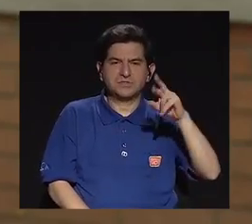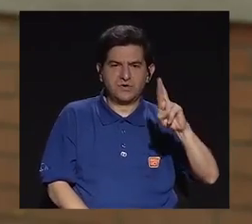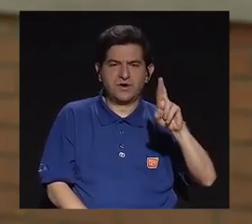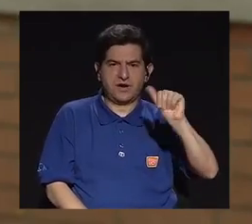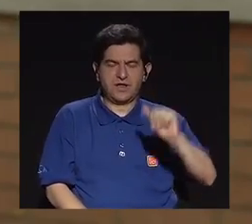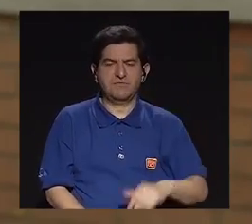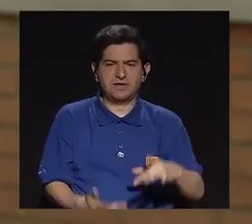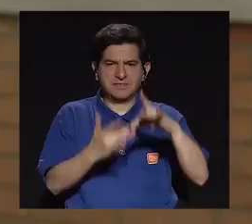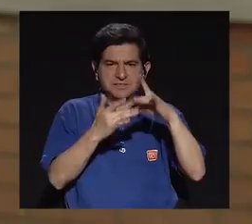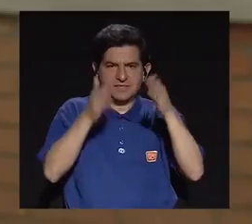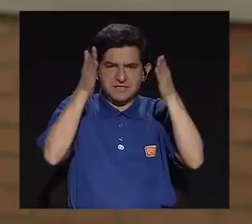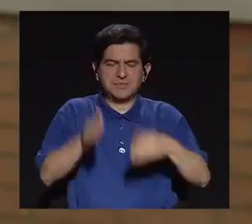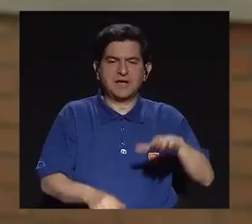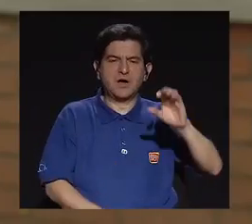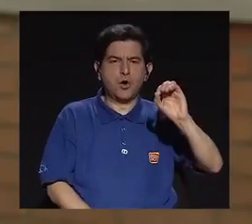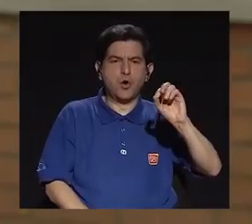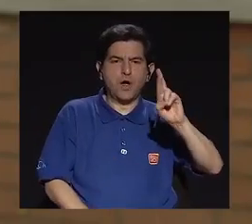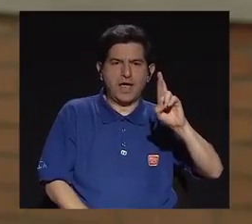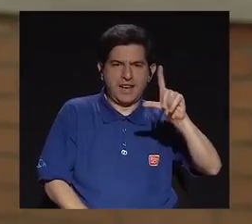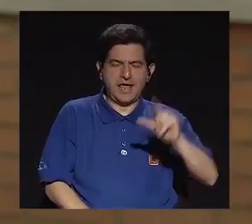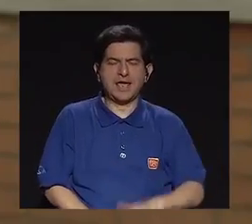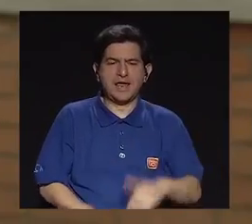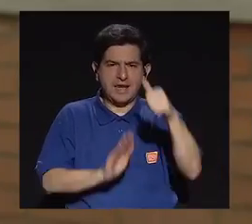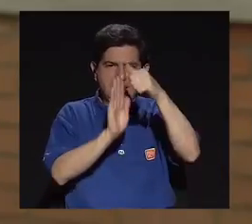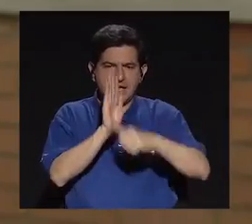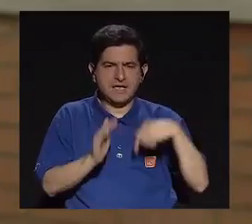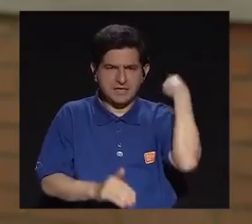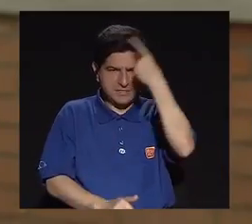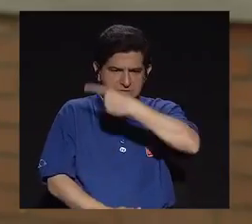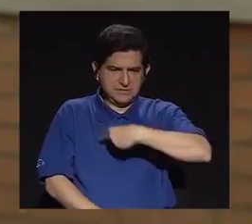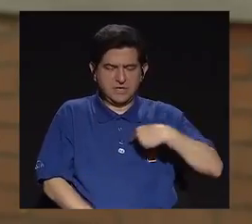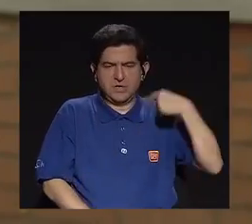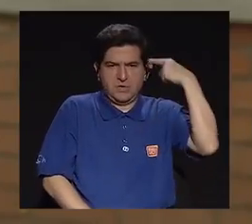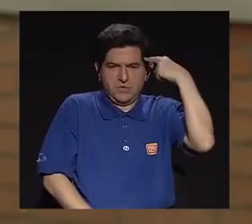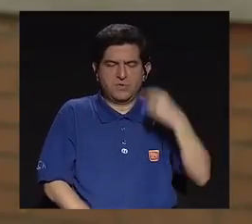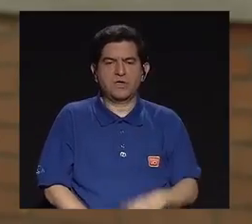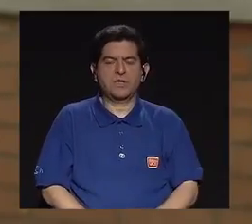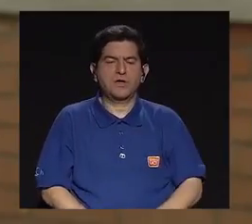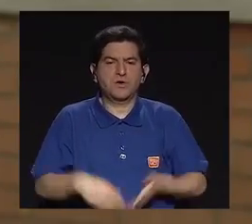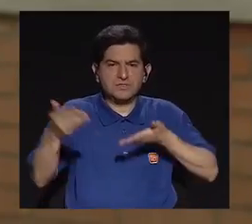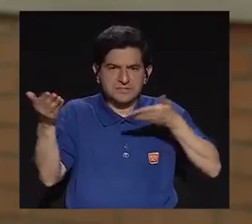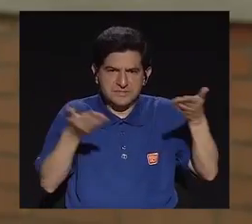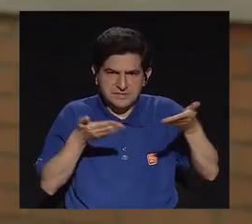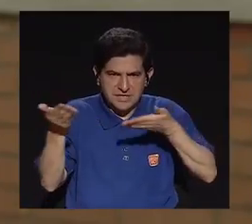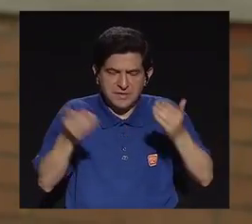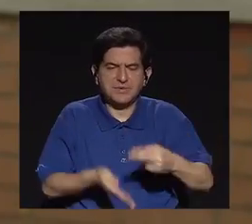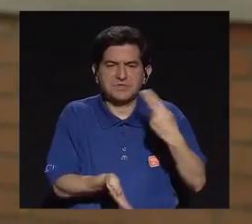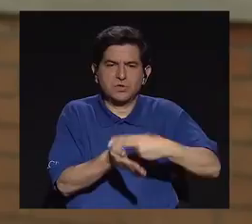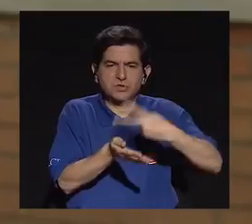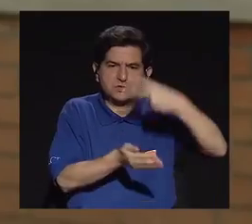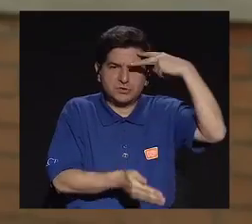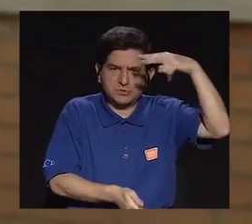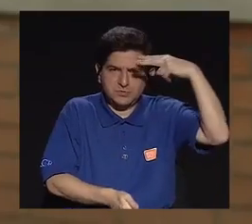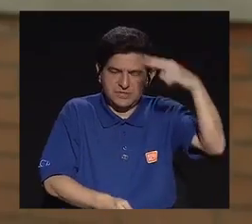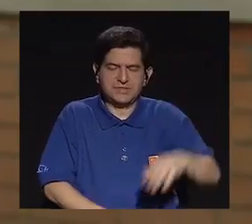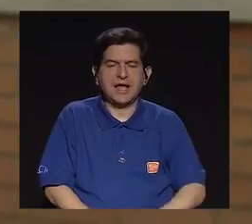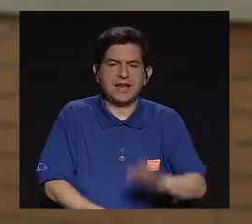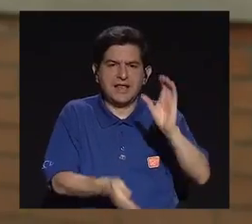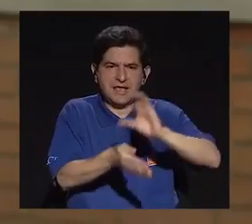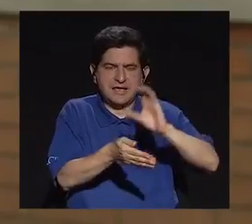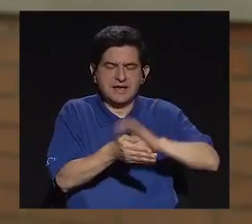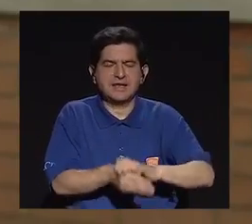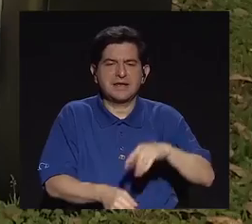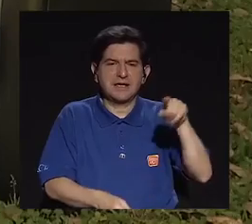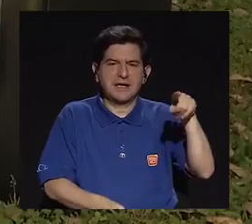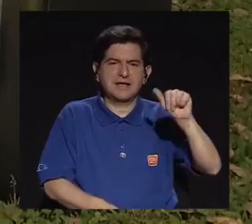es especialista en otorrinolaringología y cirugía de cabeza y cuello del servicio del Hospital México y de la